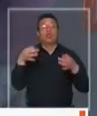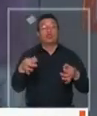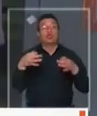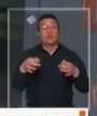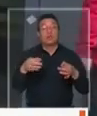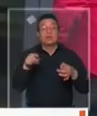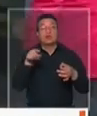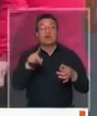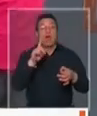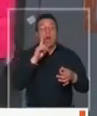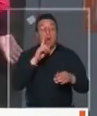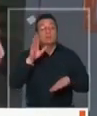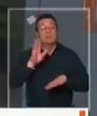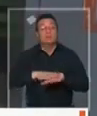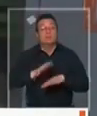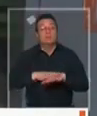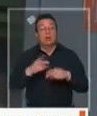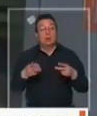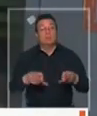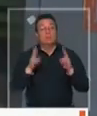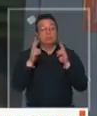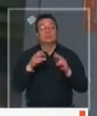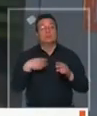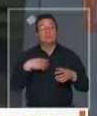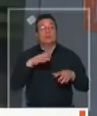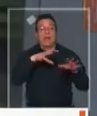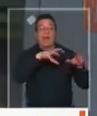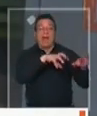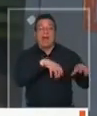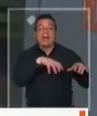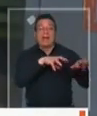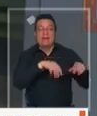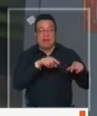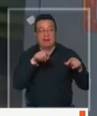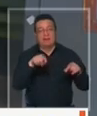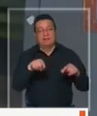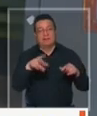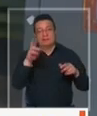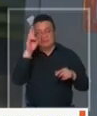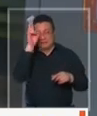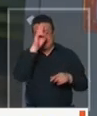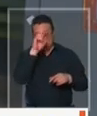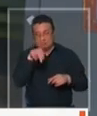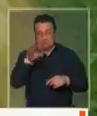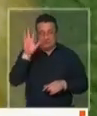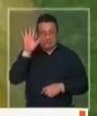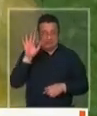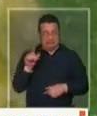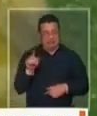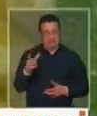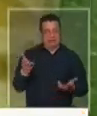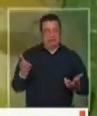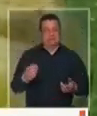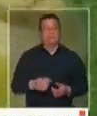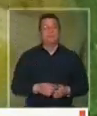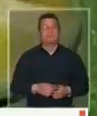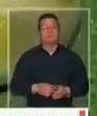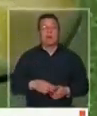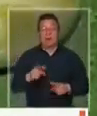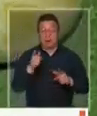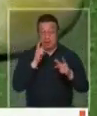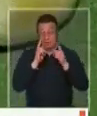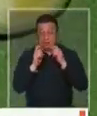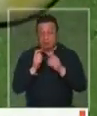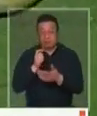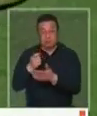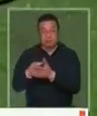documentación que habilite, ¿cierto?, a personas a tener una mascota, en este caso de características exóticas. Riesgos, si fue adquirida